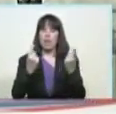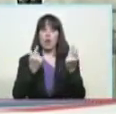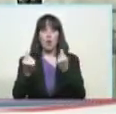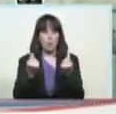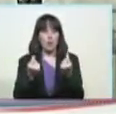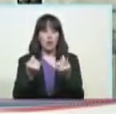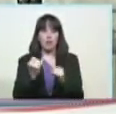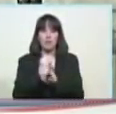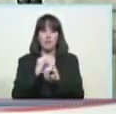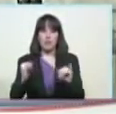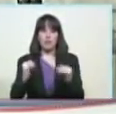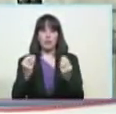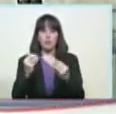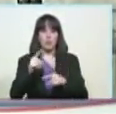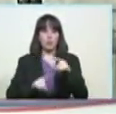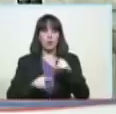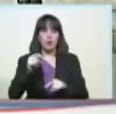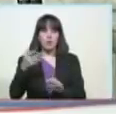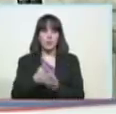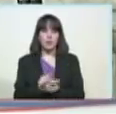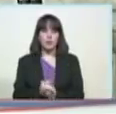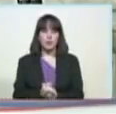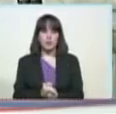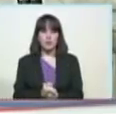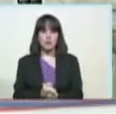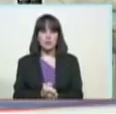al final el compañero